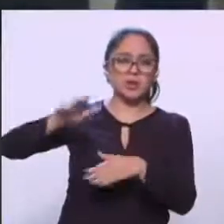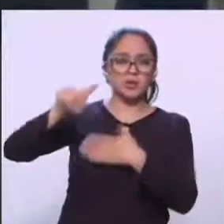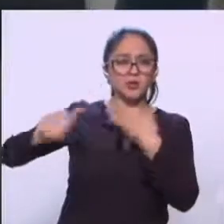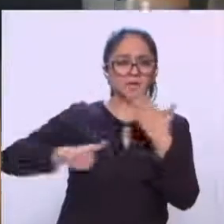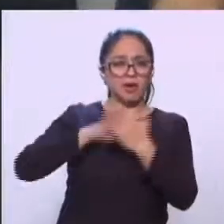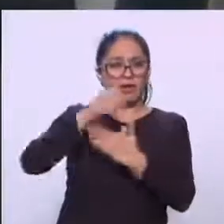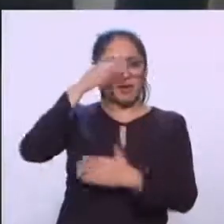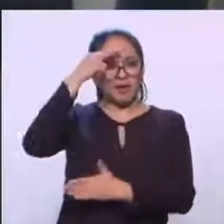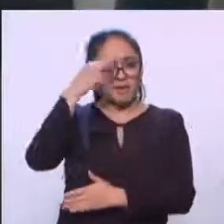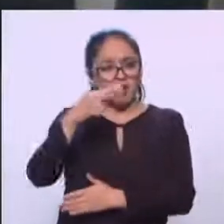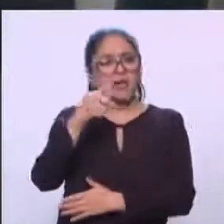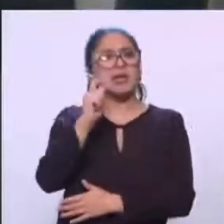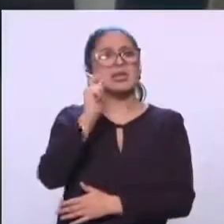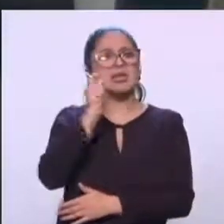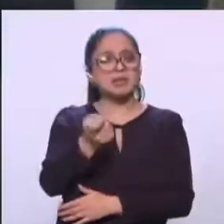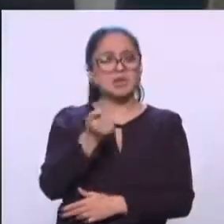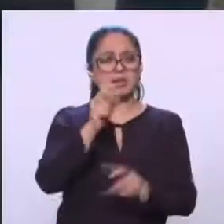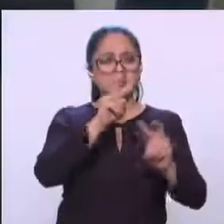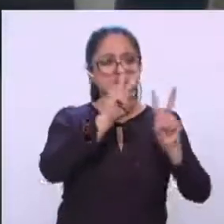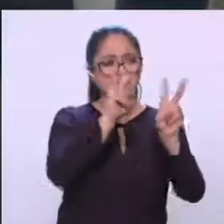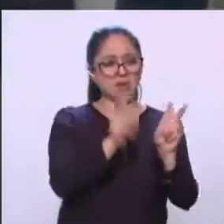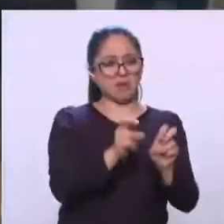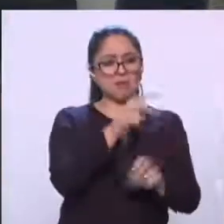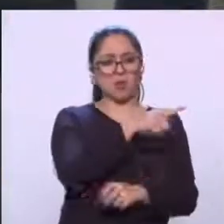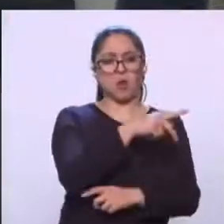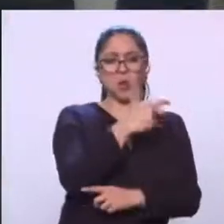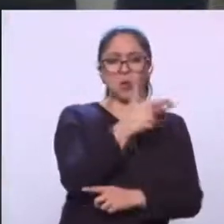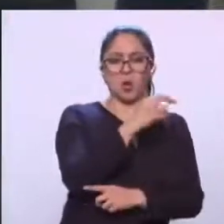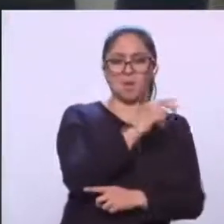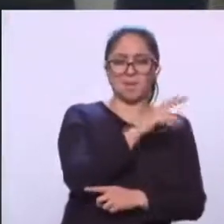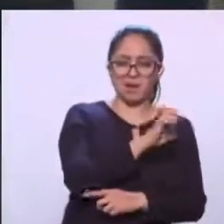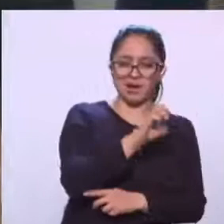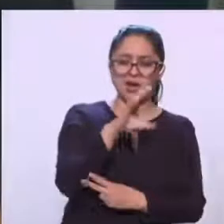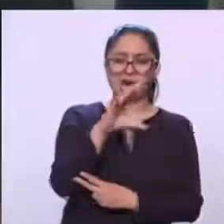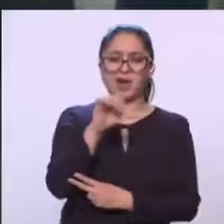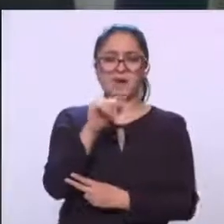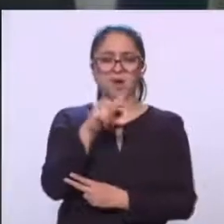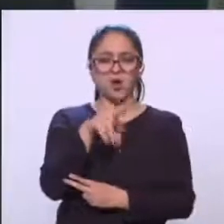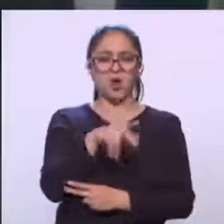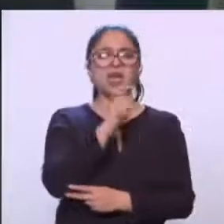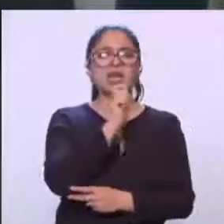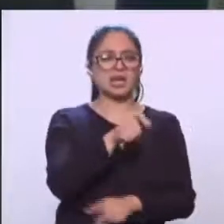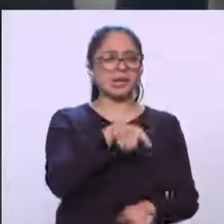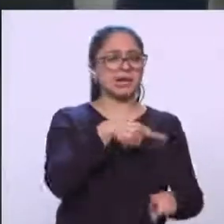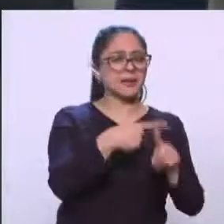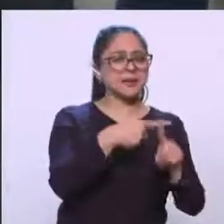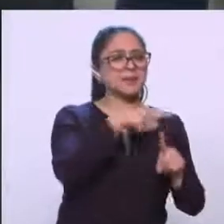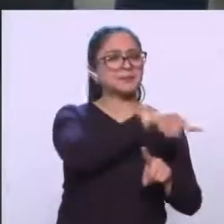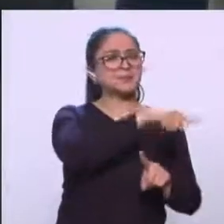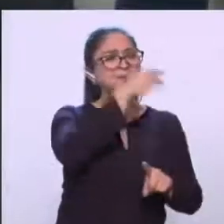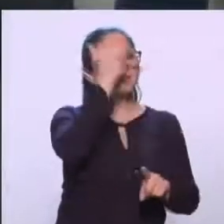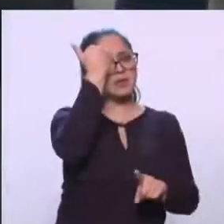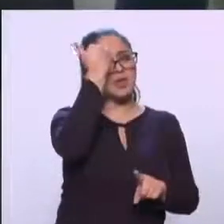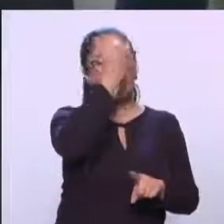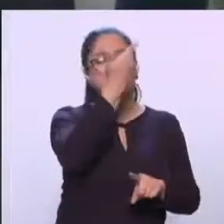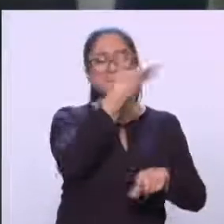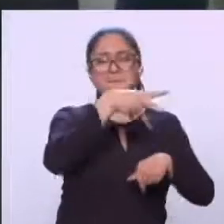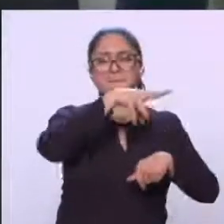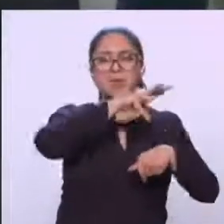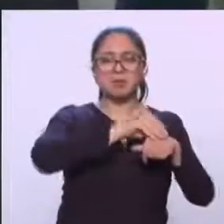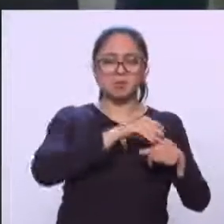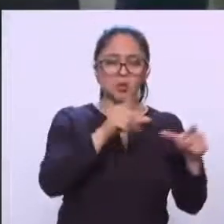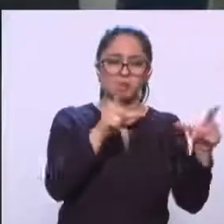por ejemplo, es este modelo que está basado a partir de concesiones y de un modelo